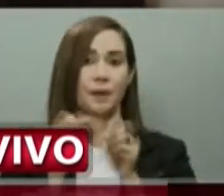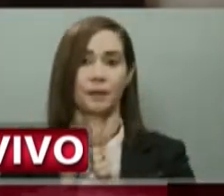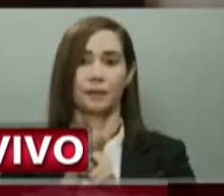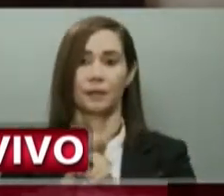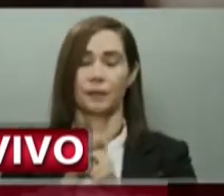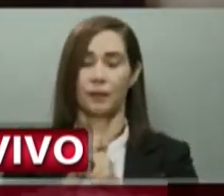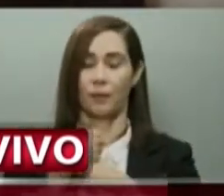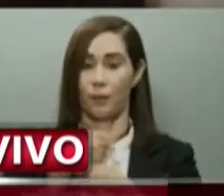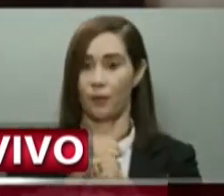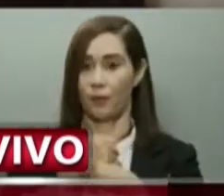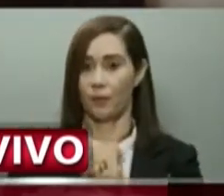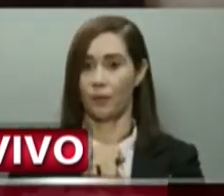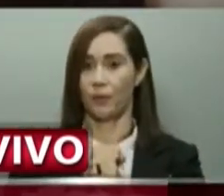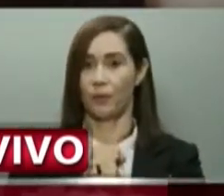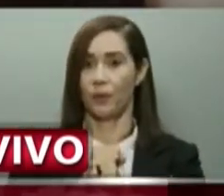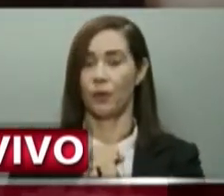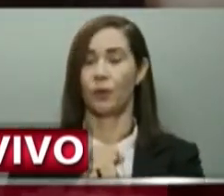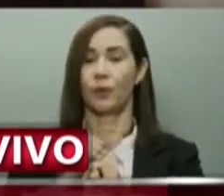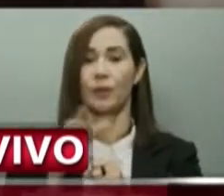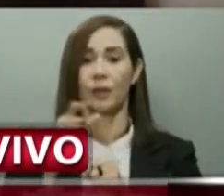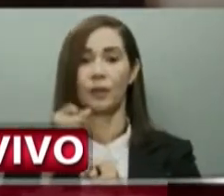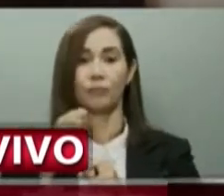especialmente la producción avícola.